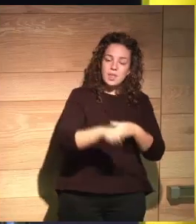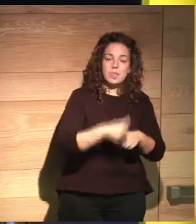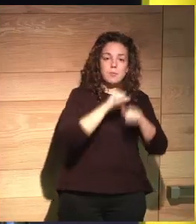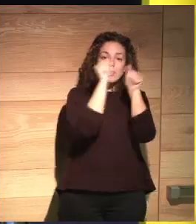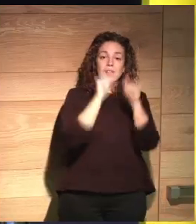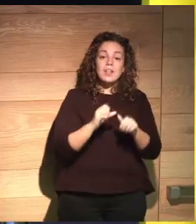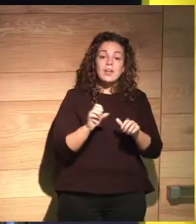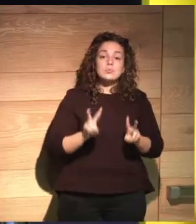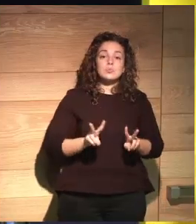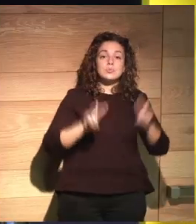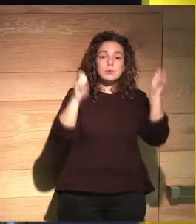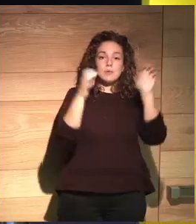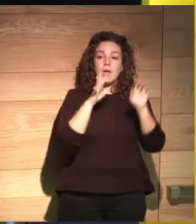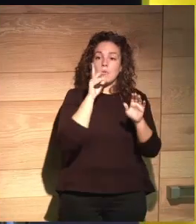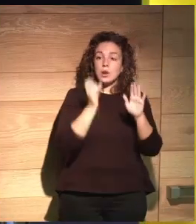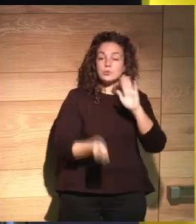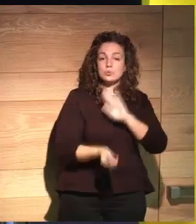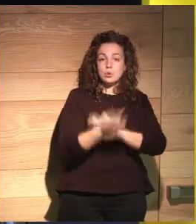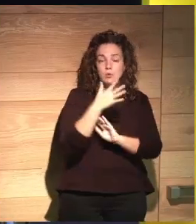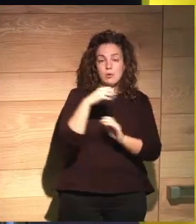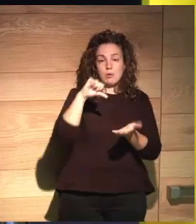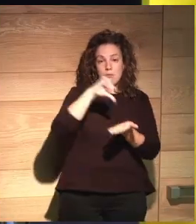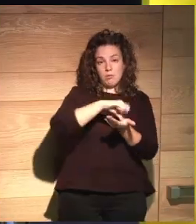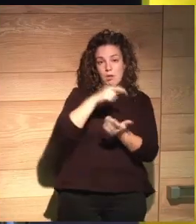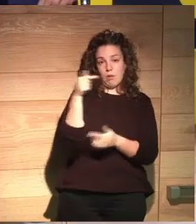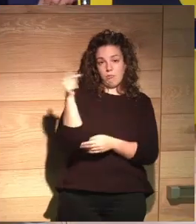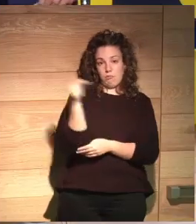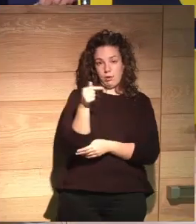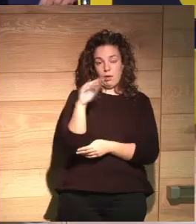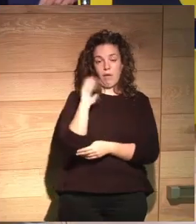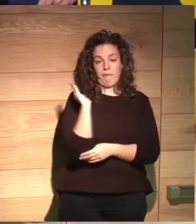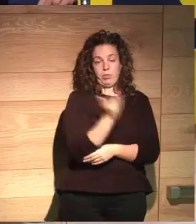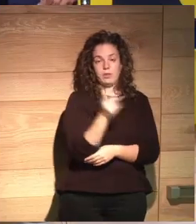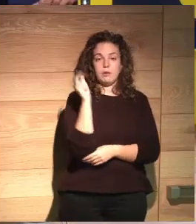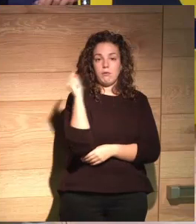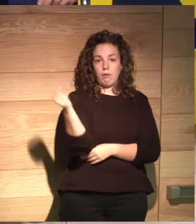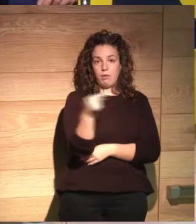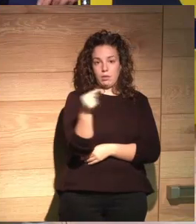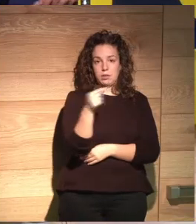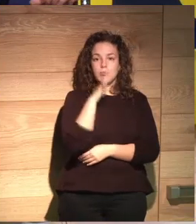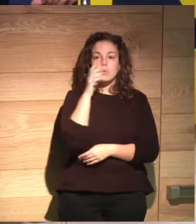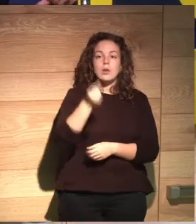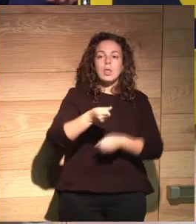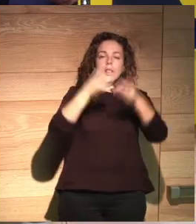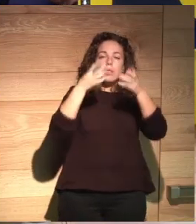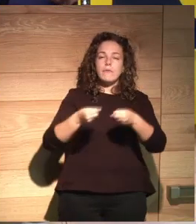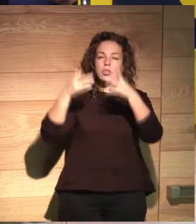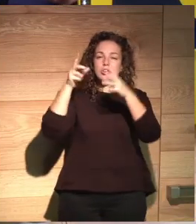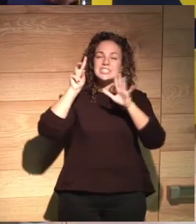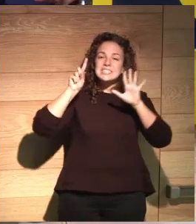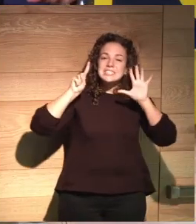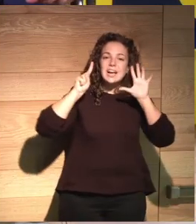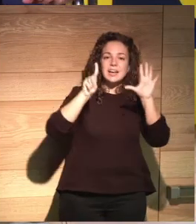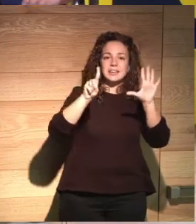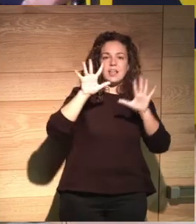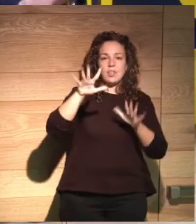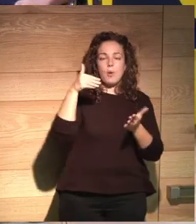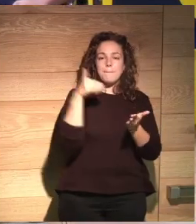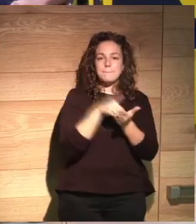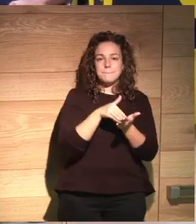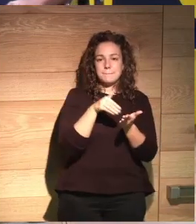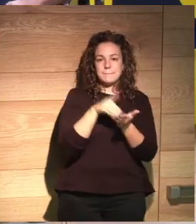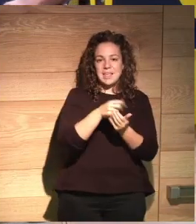instala y que es muy negativo para una ciudad entonces estos 65 mil edificios en londres donde no